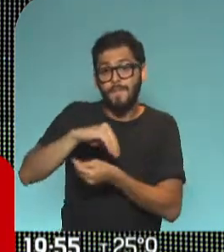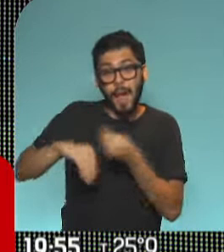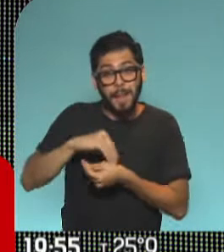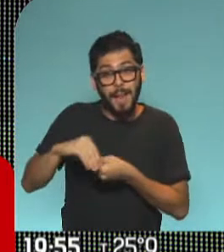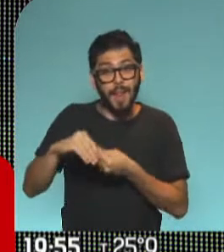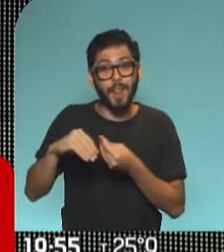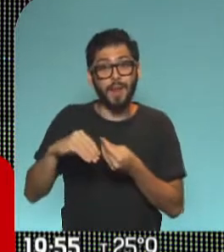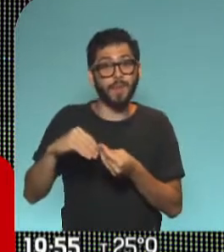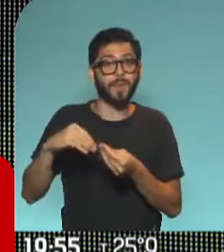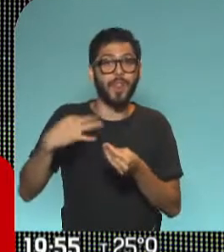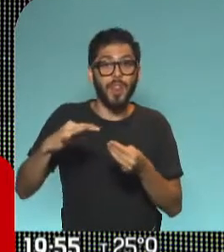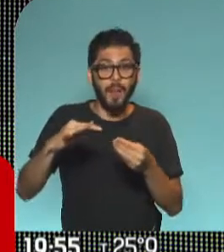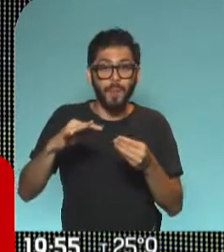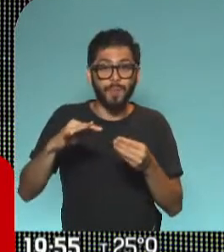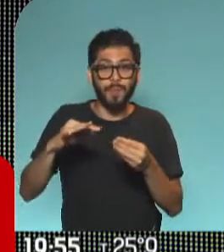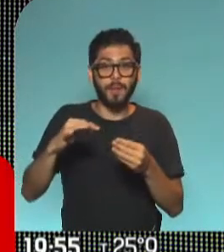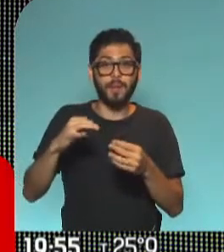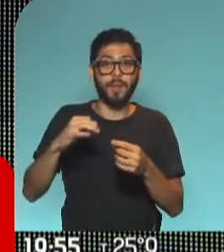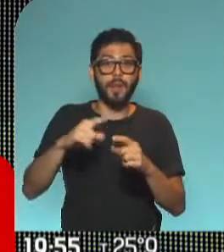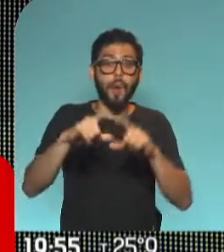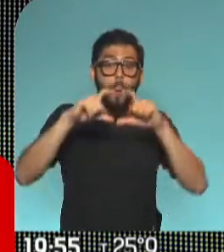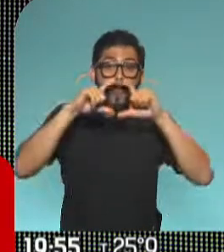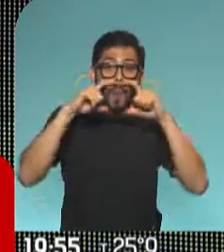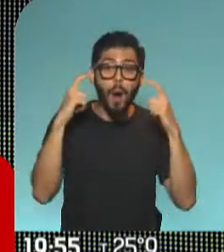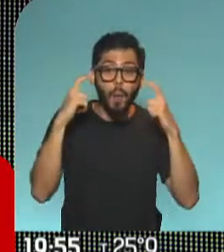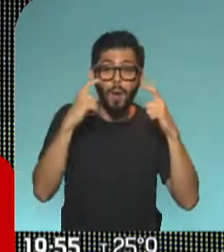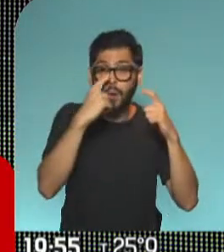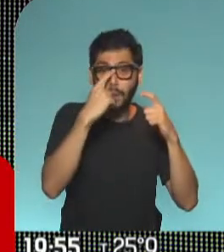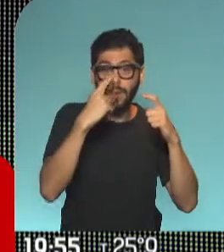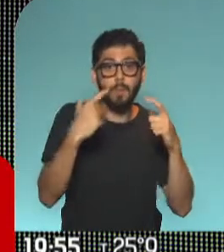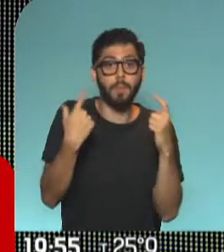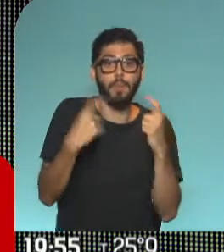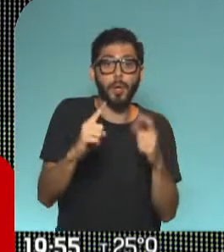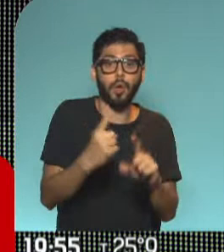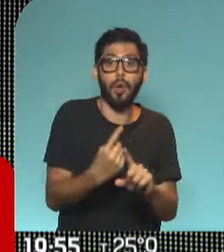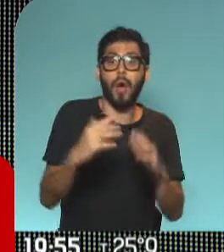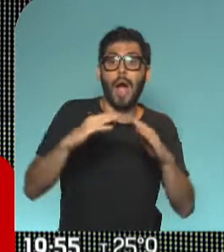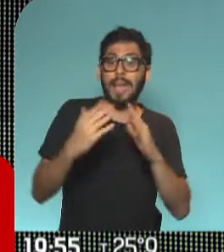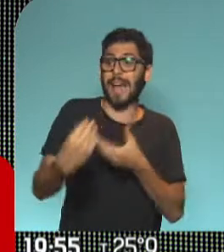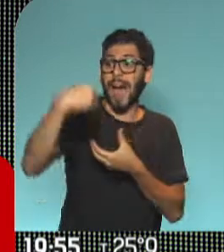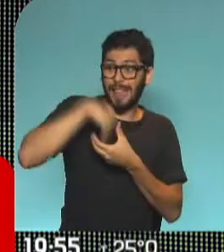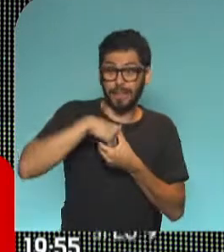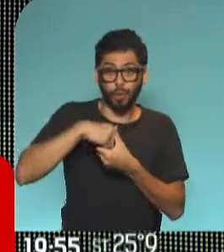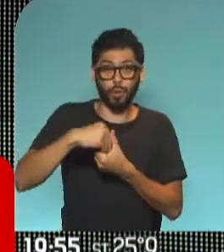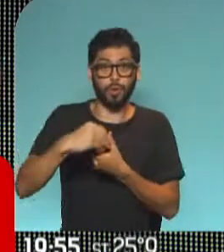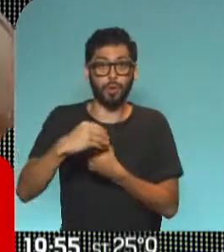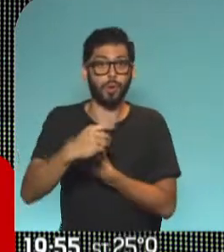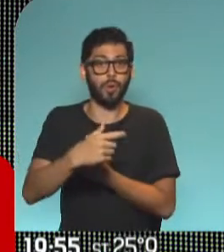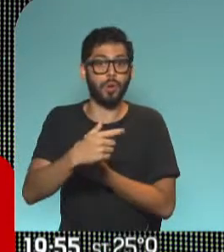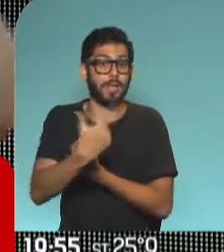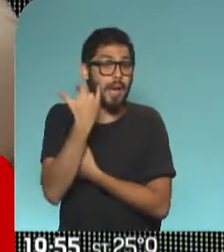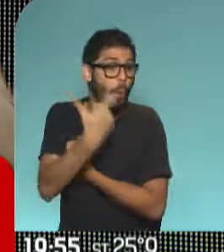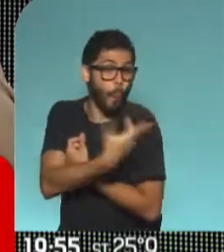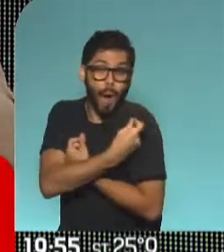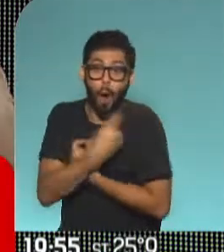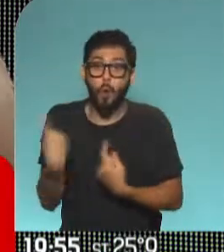el barbijo durante todo el tiempo que van hasta la casa, pero adentro de la casa, si están todos vacunados, pueden sacarse el barbijo y abrazarse. O